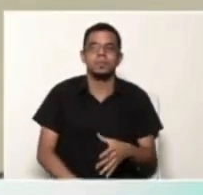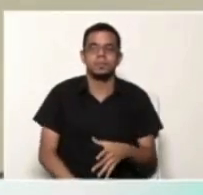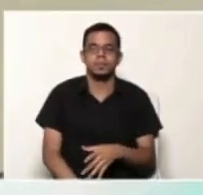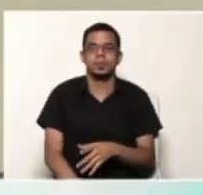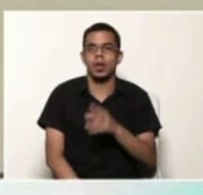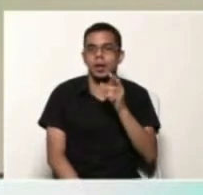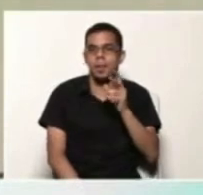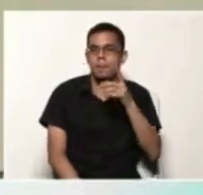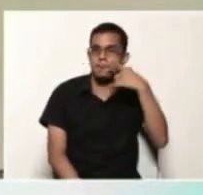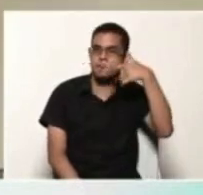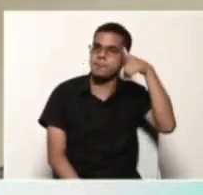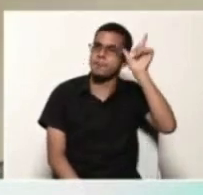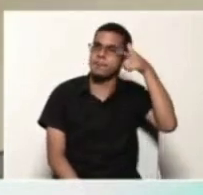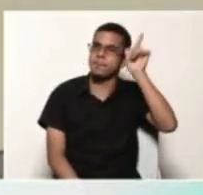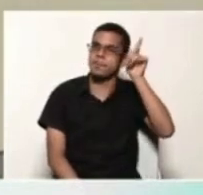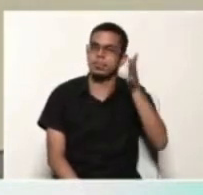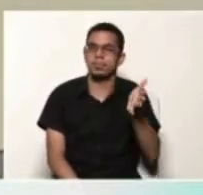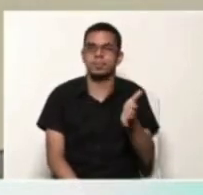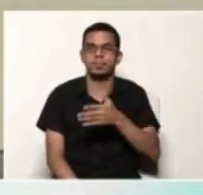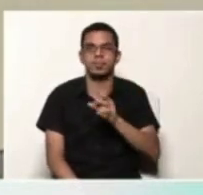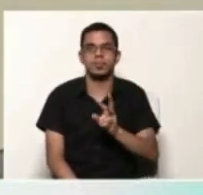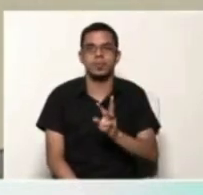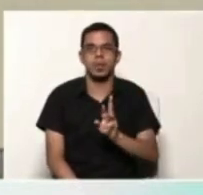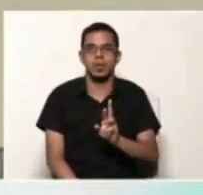Ahora vamos a construir